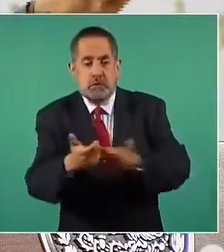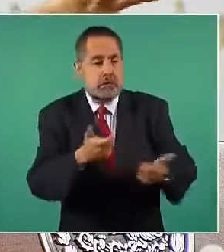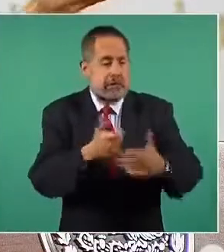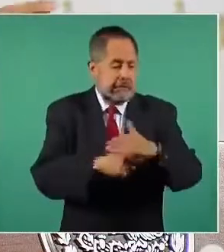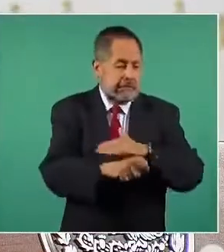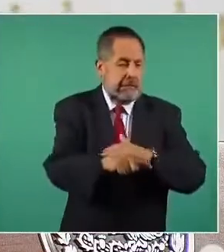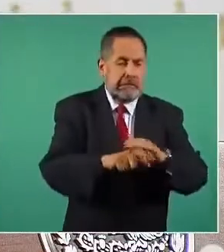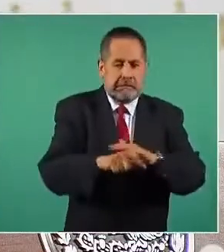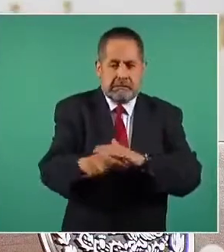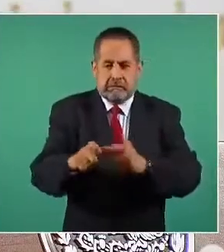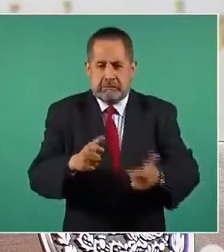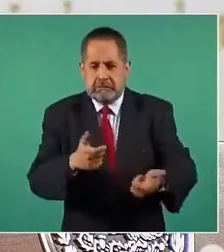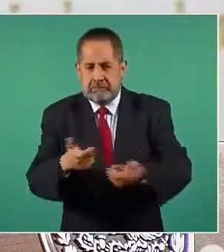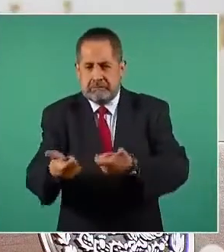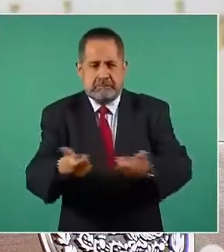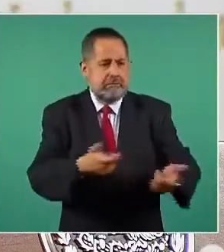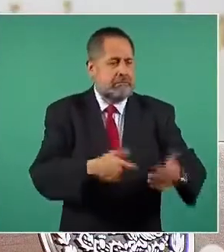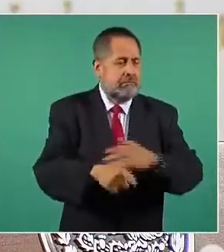sobornar a todos.